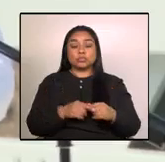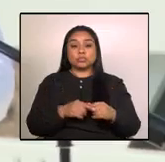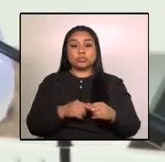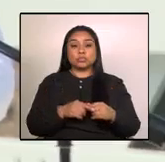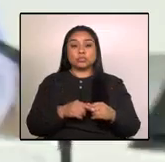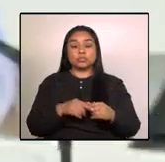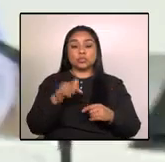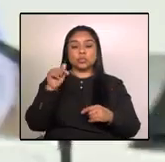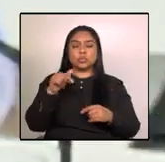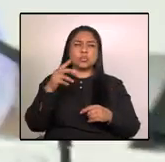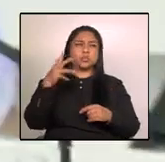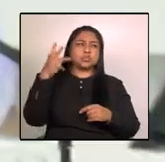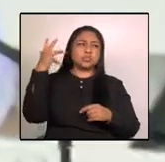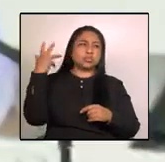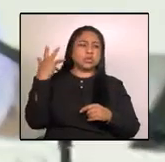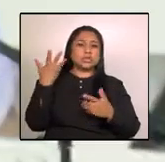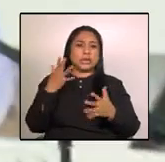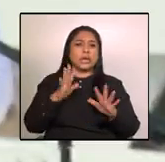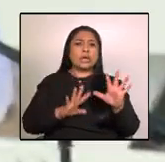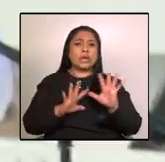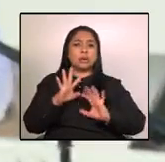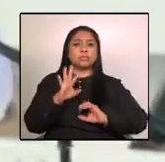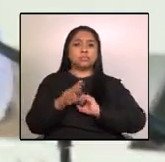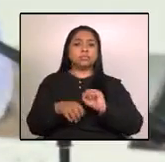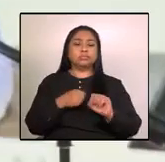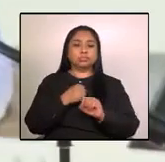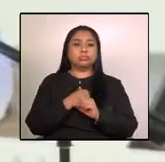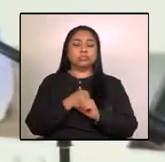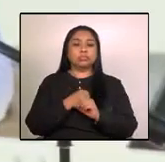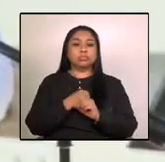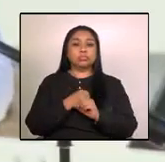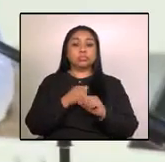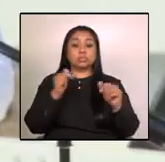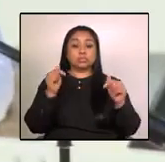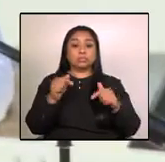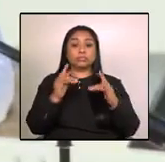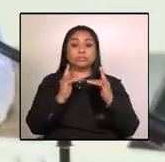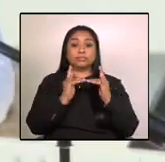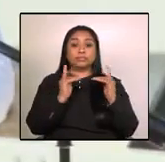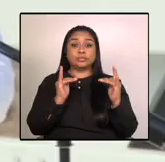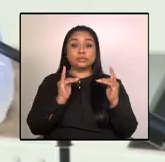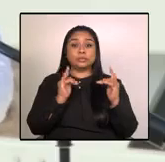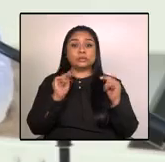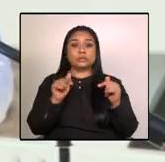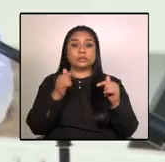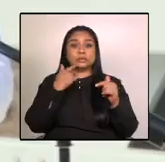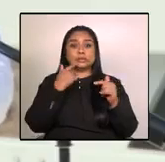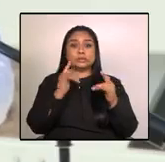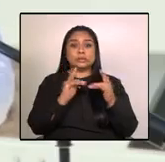Hoy hace ya 14 años que este puente se lo llevó